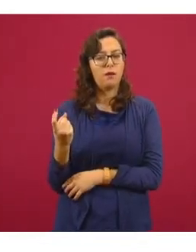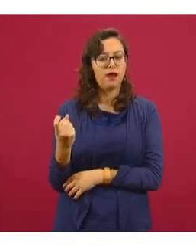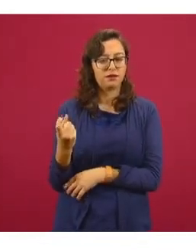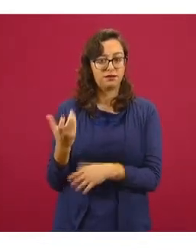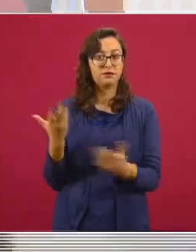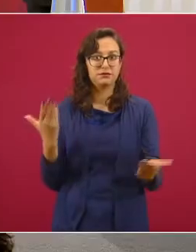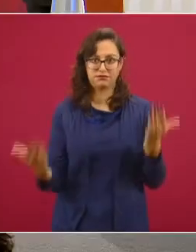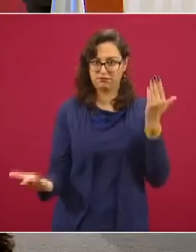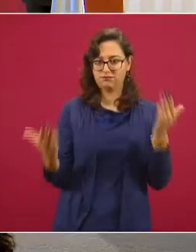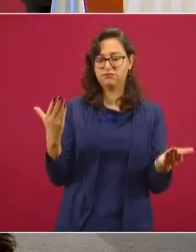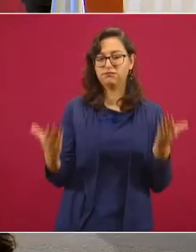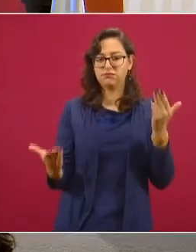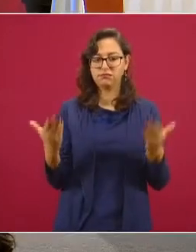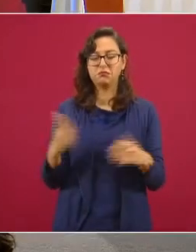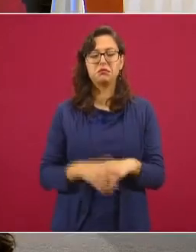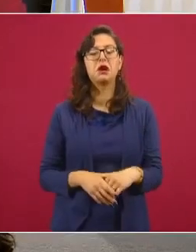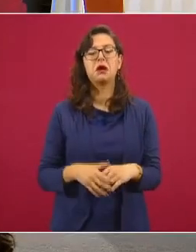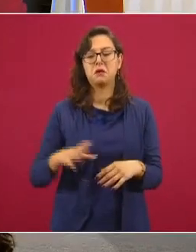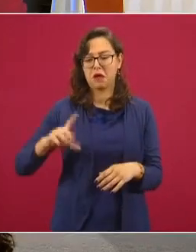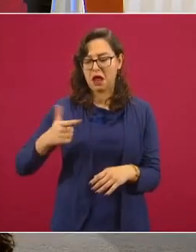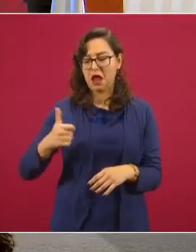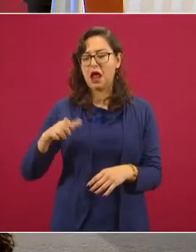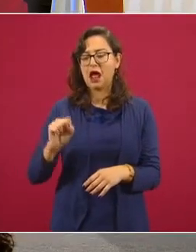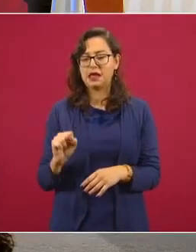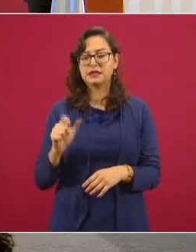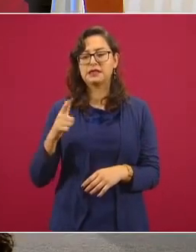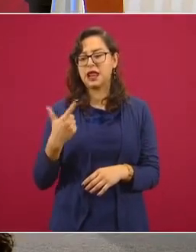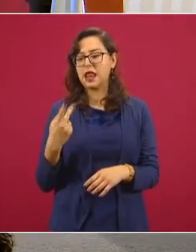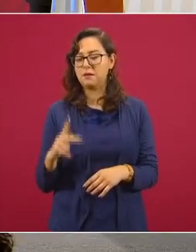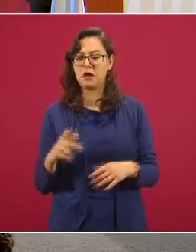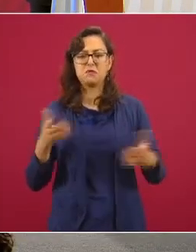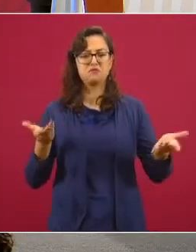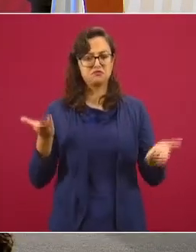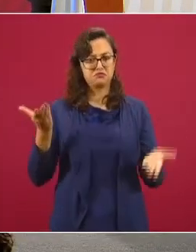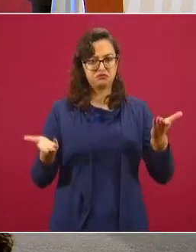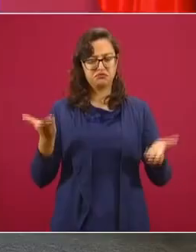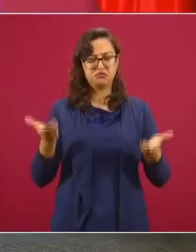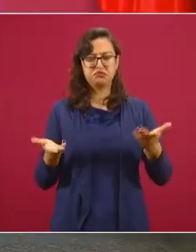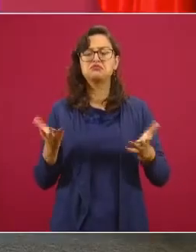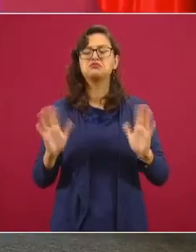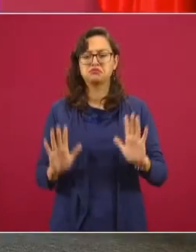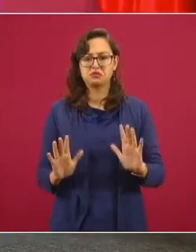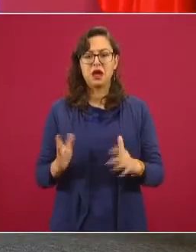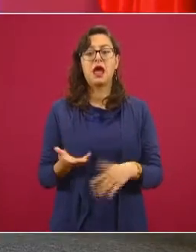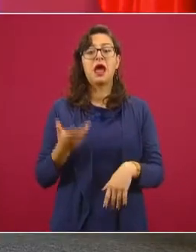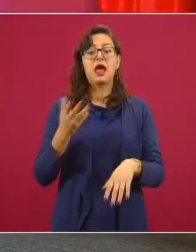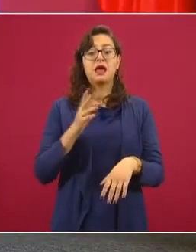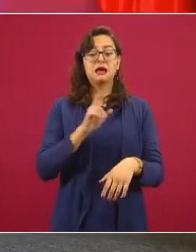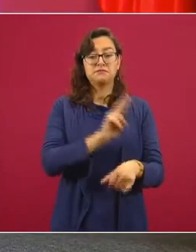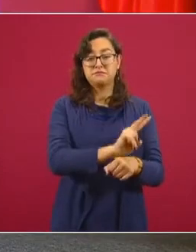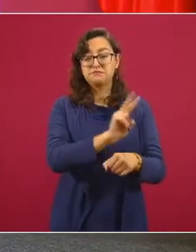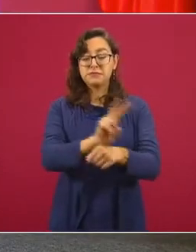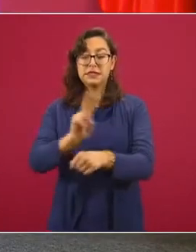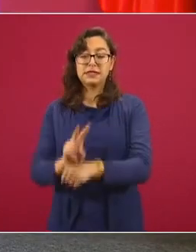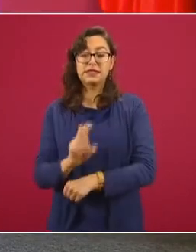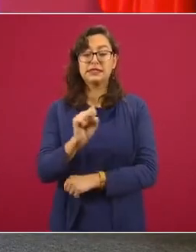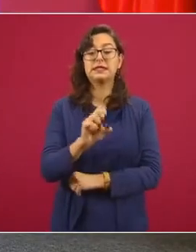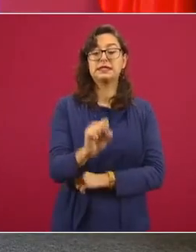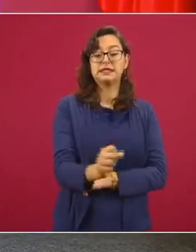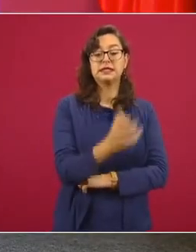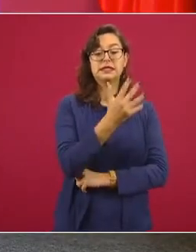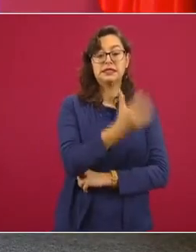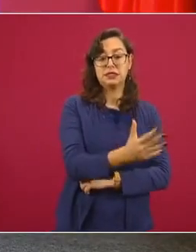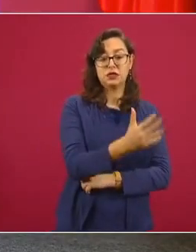en los precios en general del gas LP. Realizamos 65 verificaciones a gaseras, salieron 9